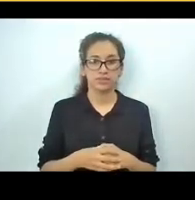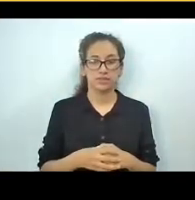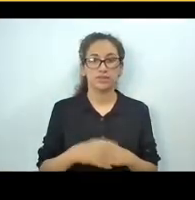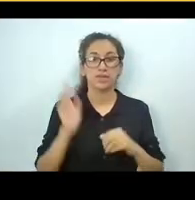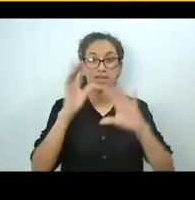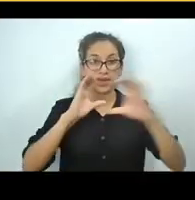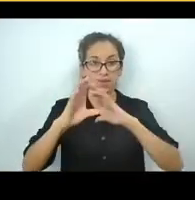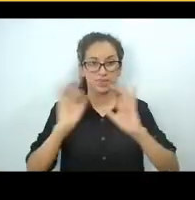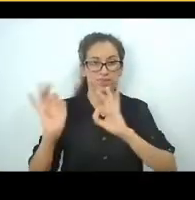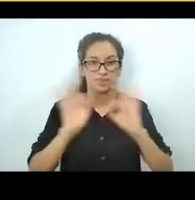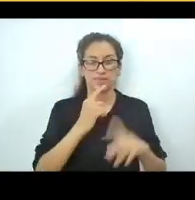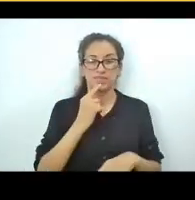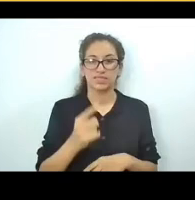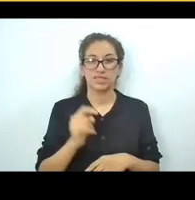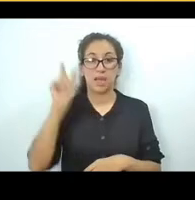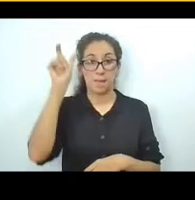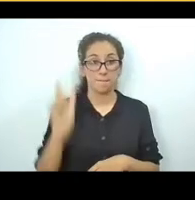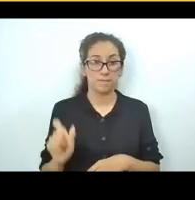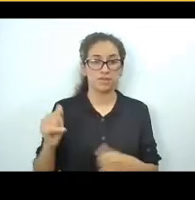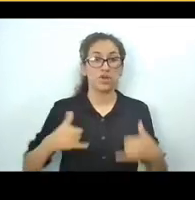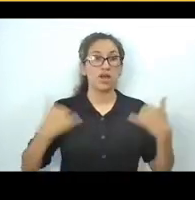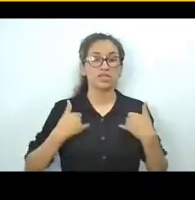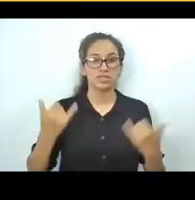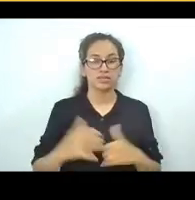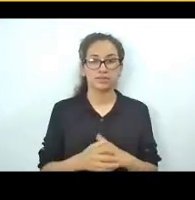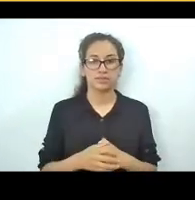charla que el paciente joven tiene